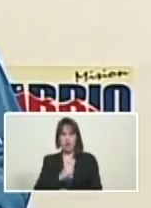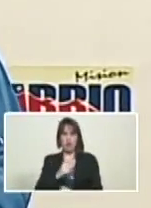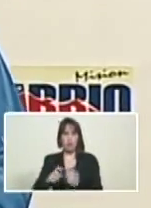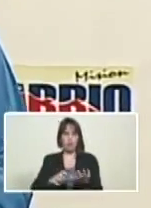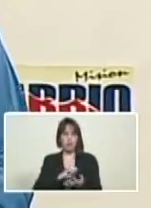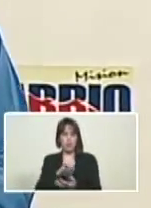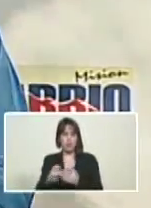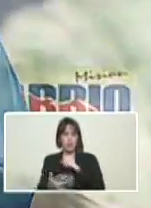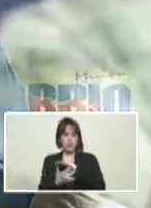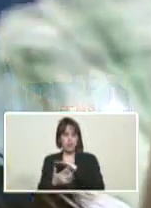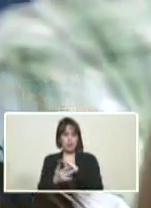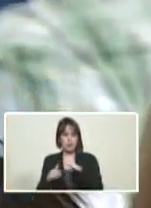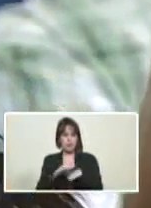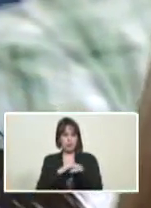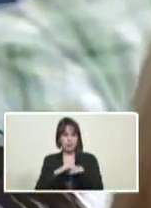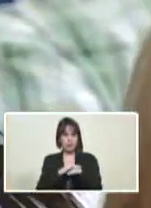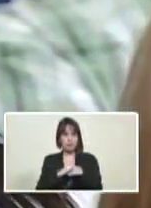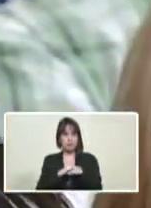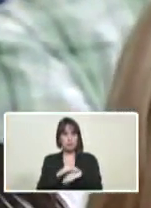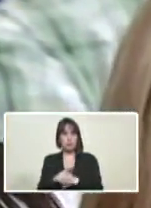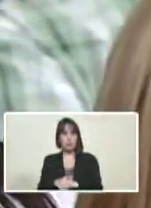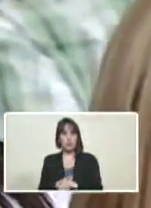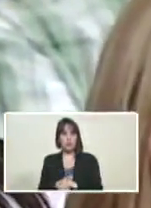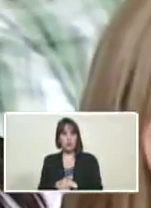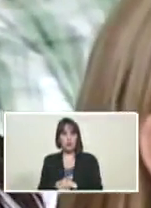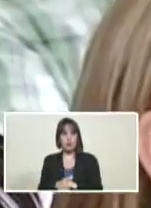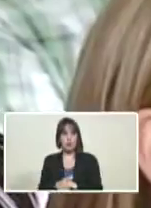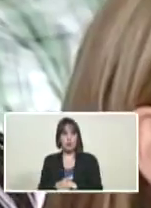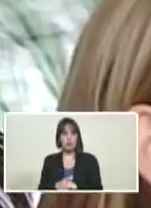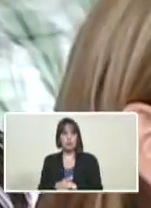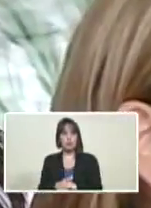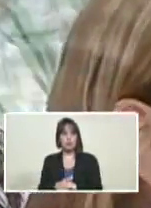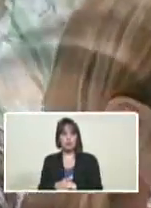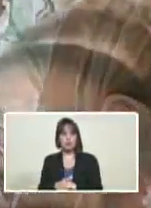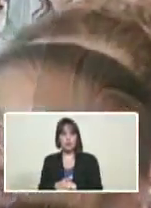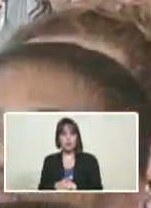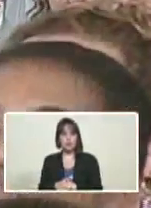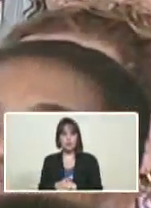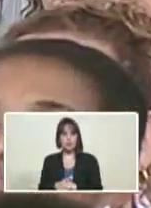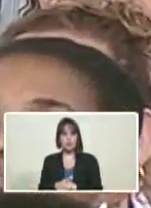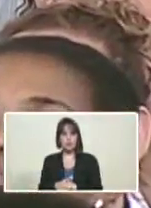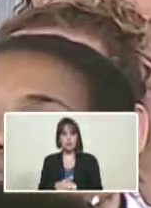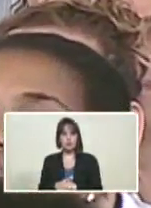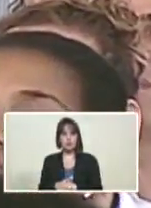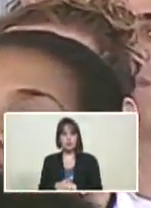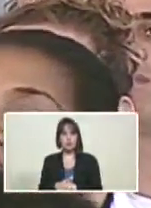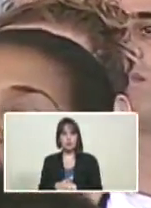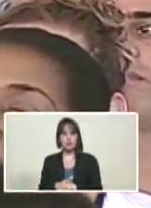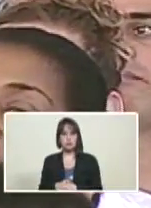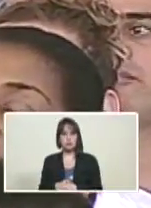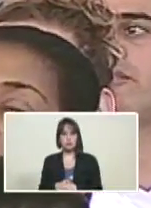pueblos. Nosotros sí podemos hacerlo. Nuestra revolución, joven revolución.